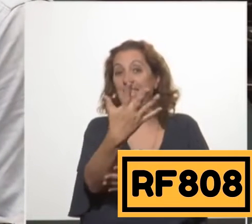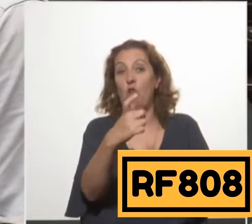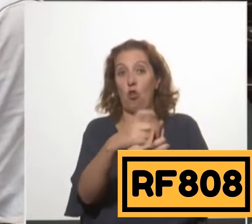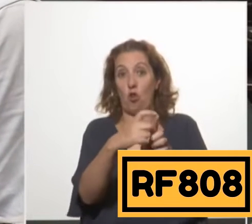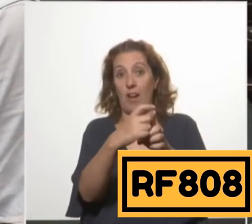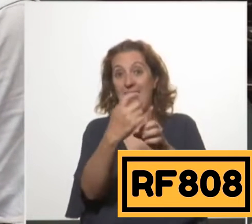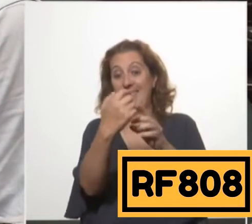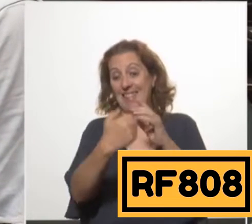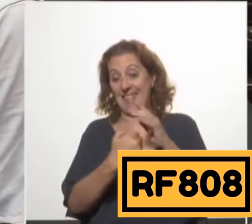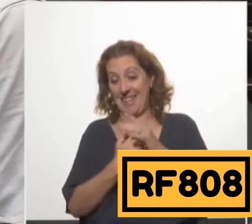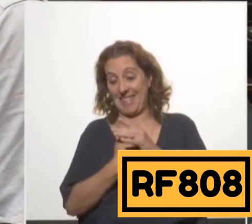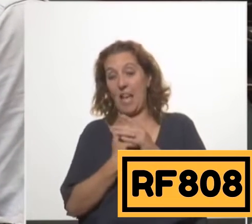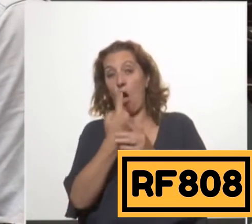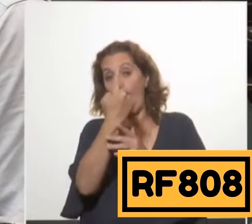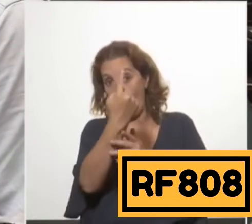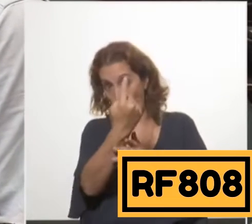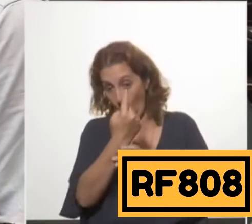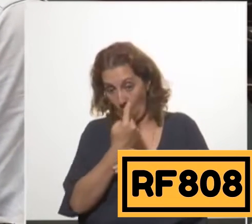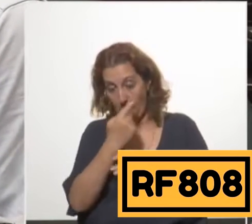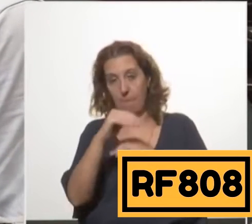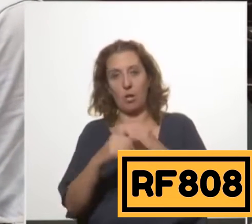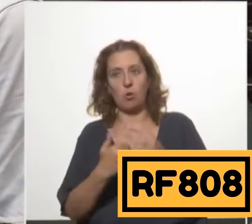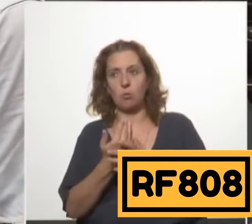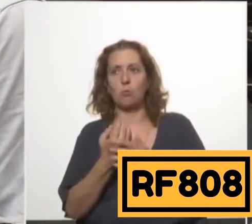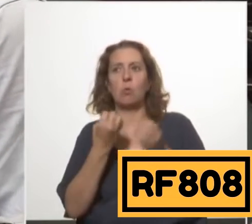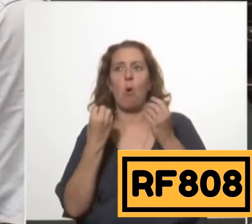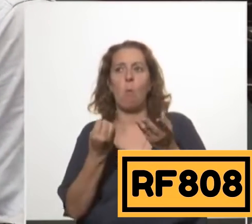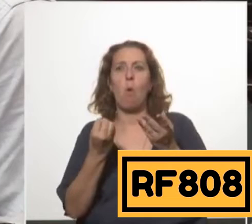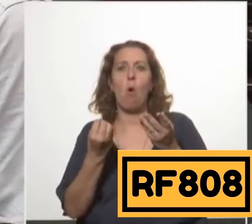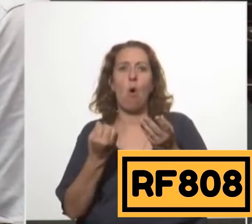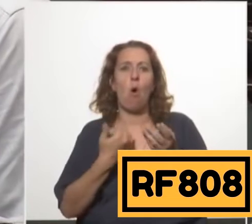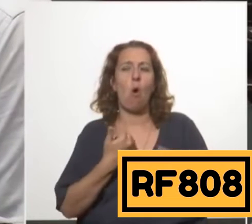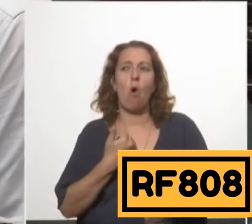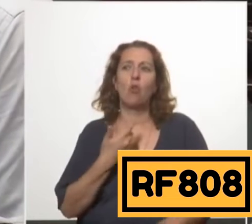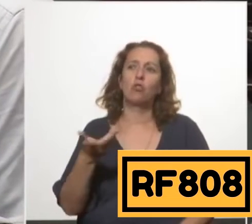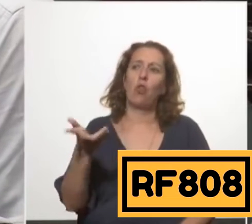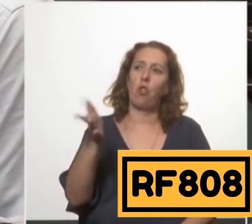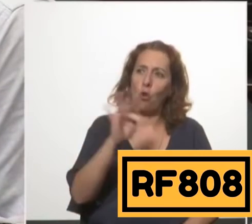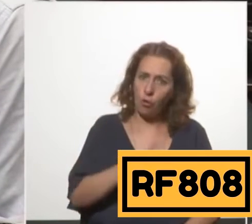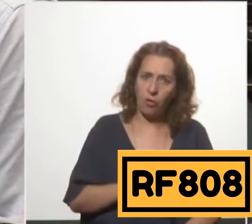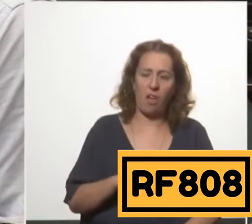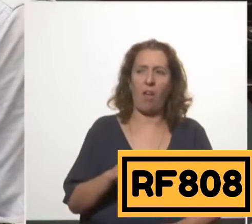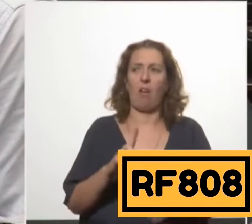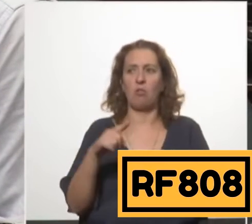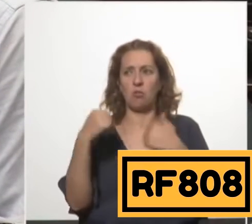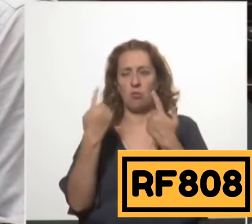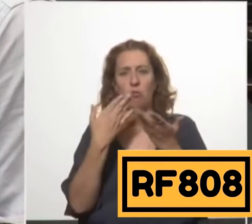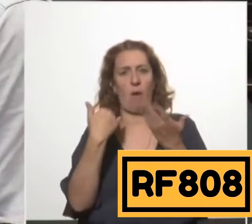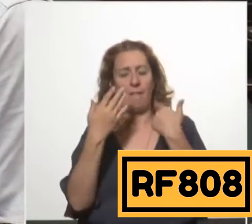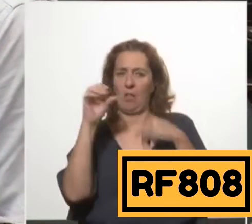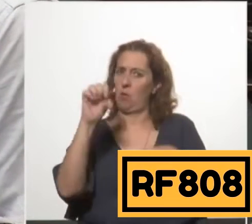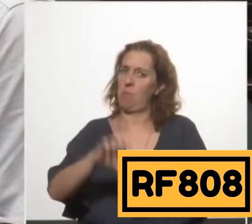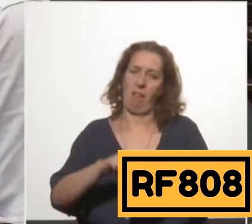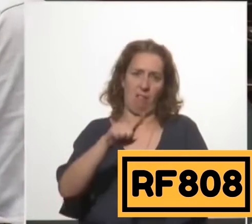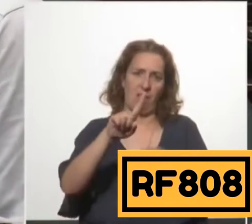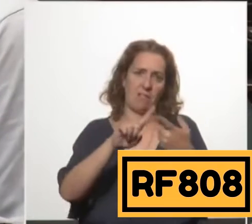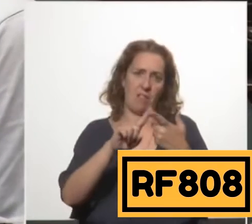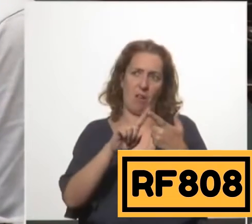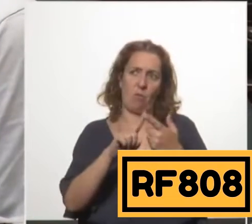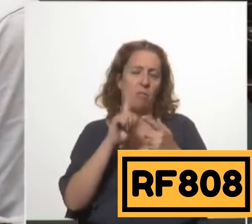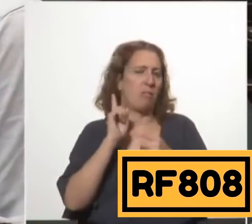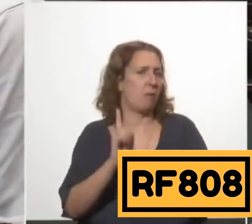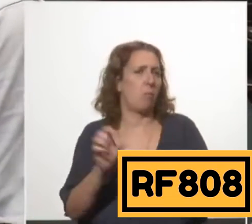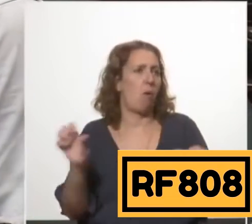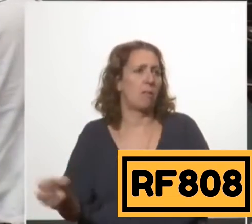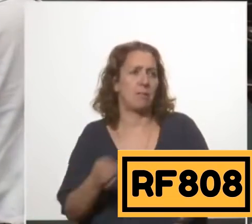economía en comercio de bienes, ¿cómo vamos a estar todos los días nosotros mismos hablando mal de ese acuerdo? Tenemos que hacer lo mejor para